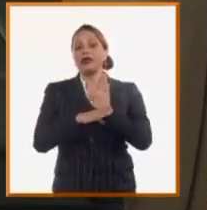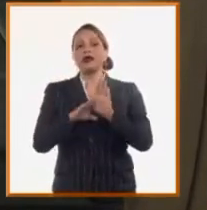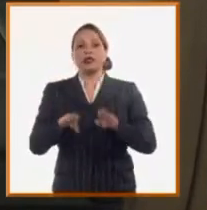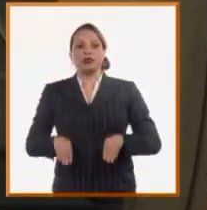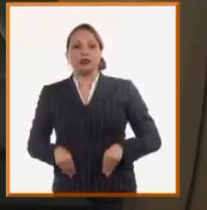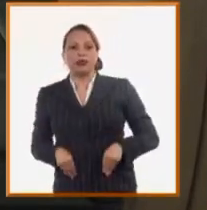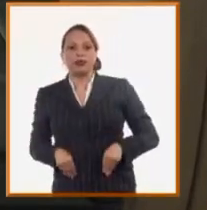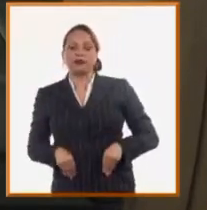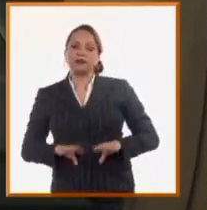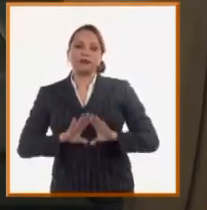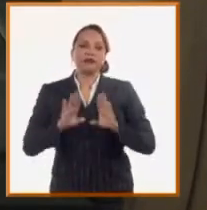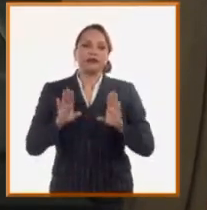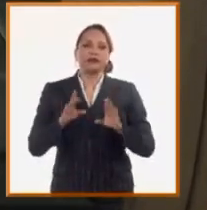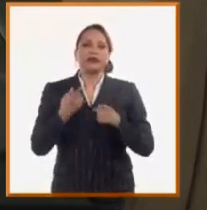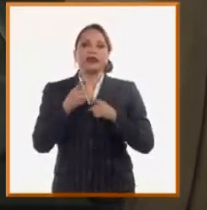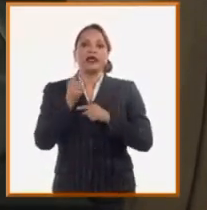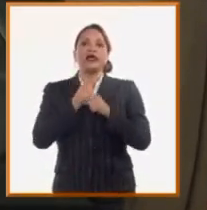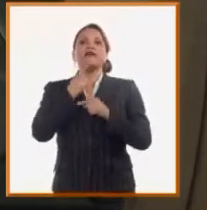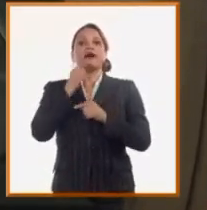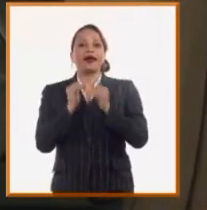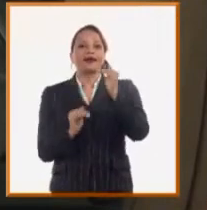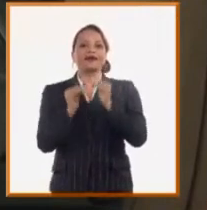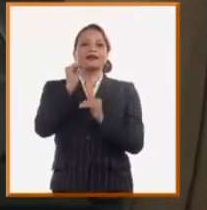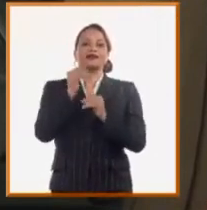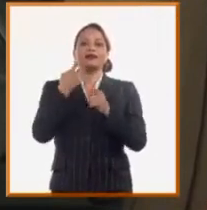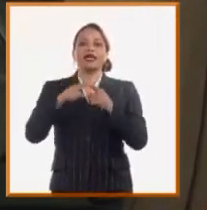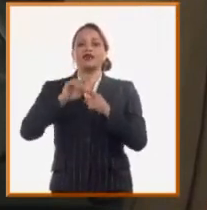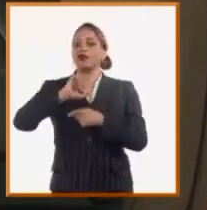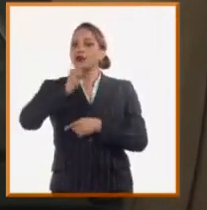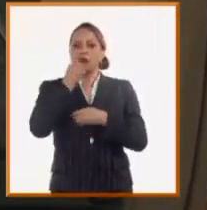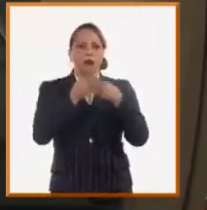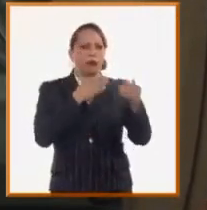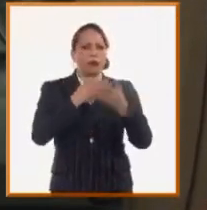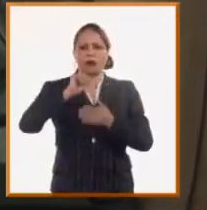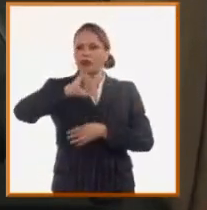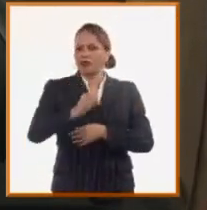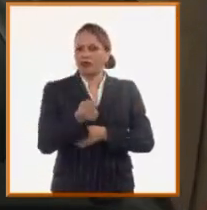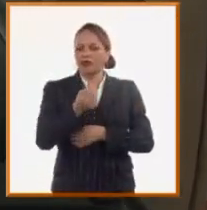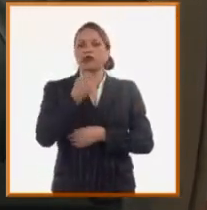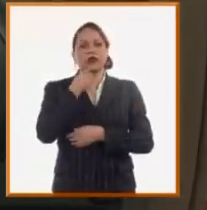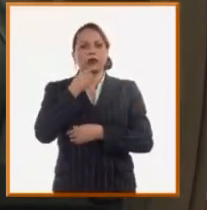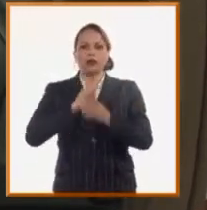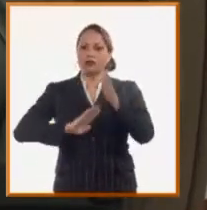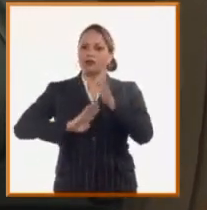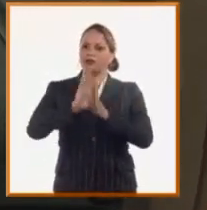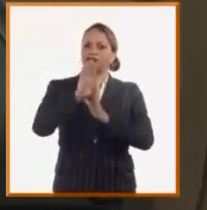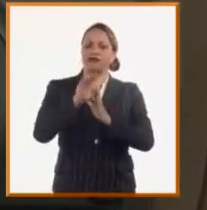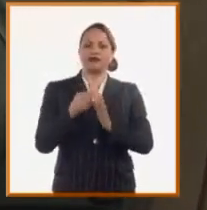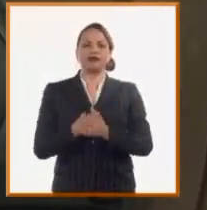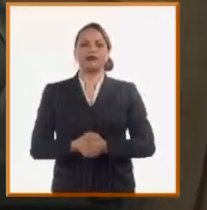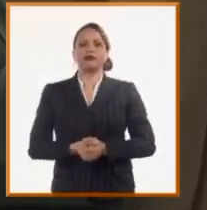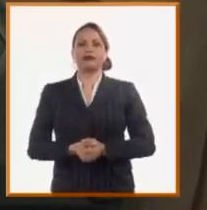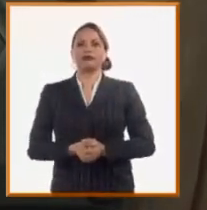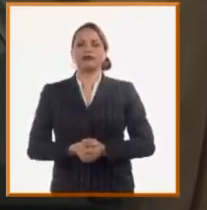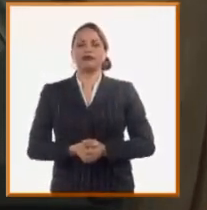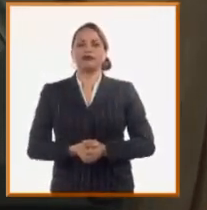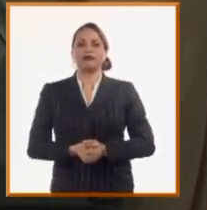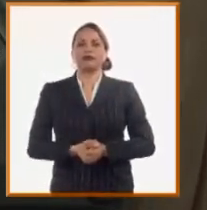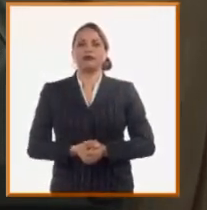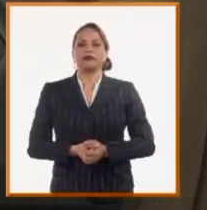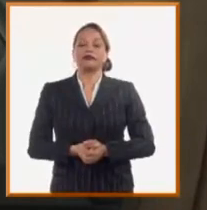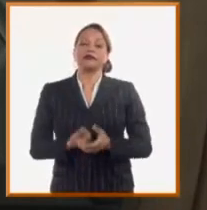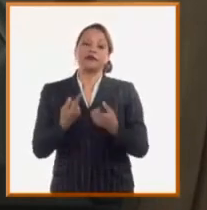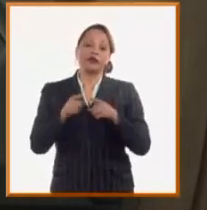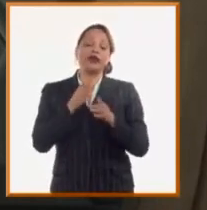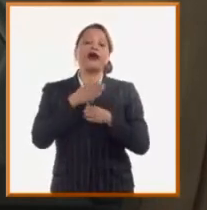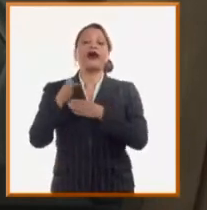que es la fundamental, para sobrepasar ese incluso recrudecido con otras acciones nuestras. Eso es otra